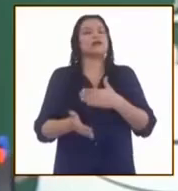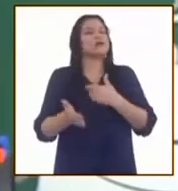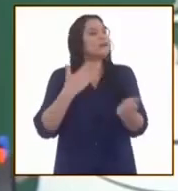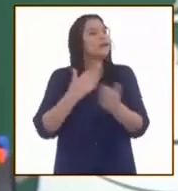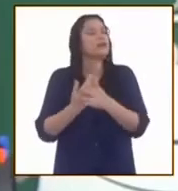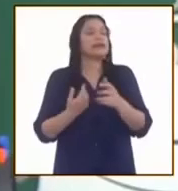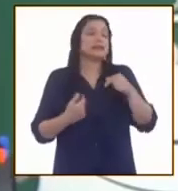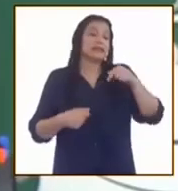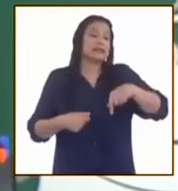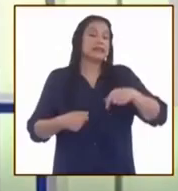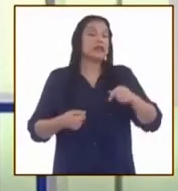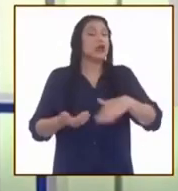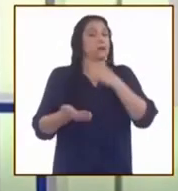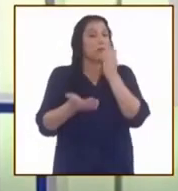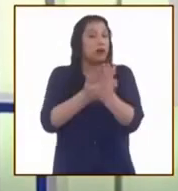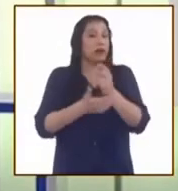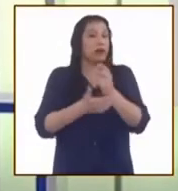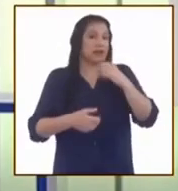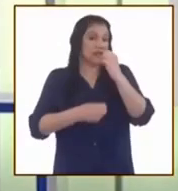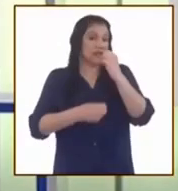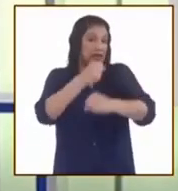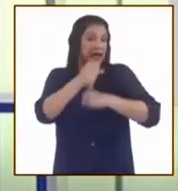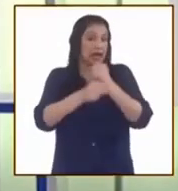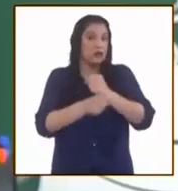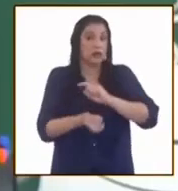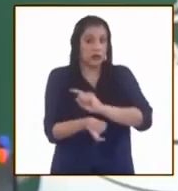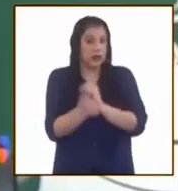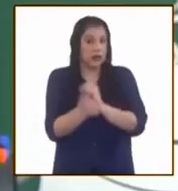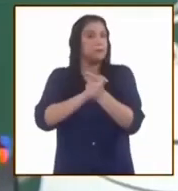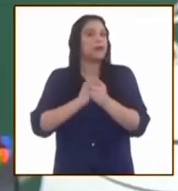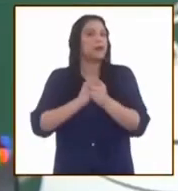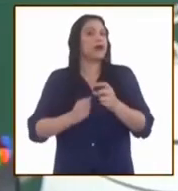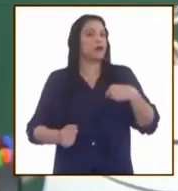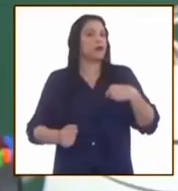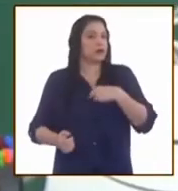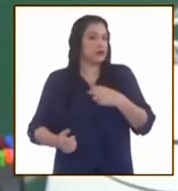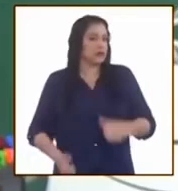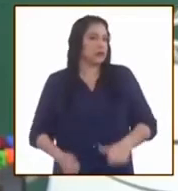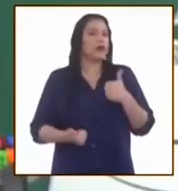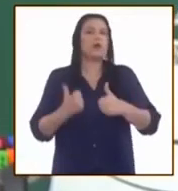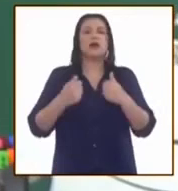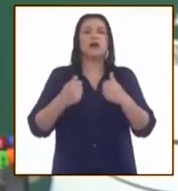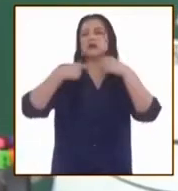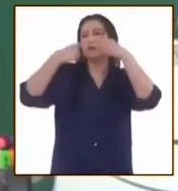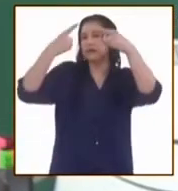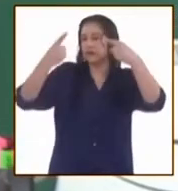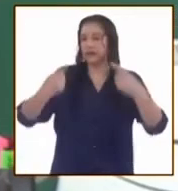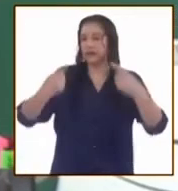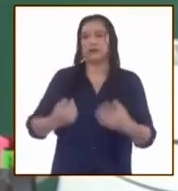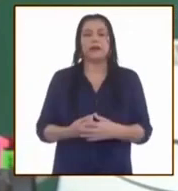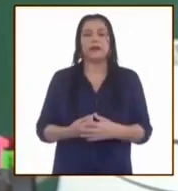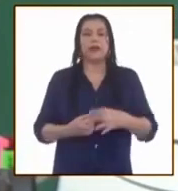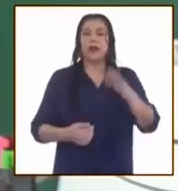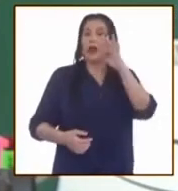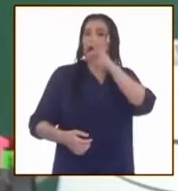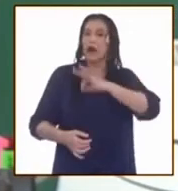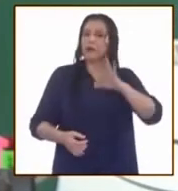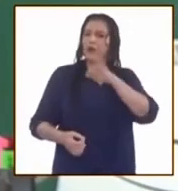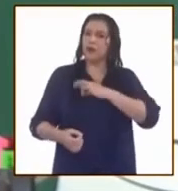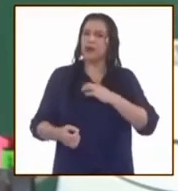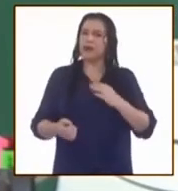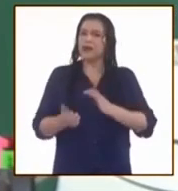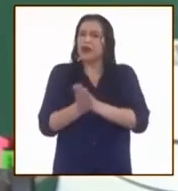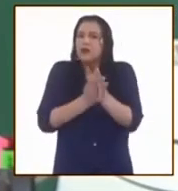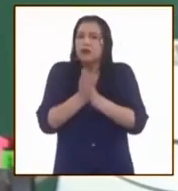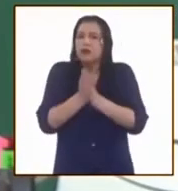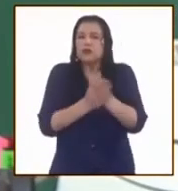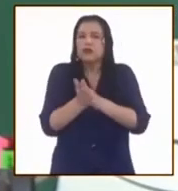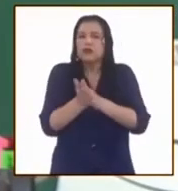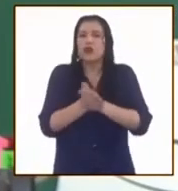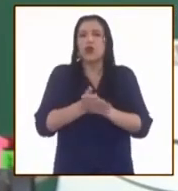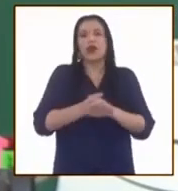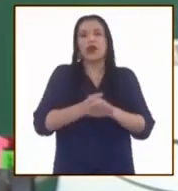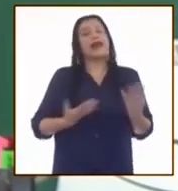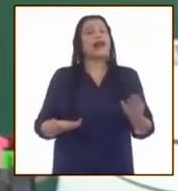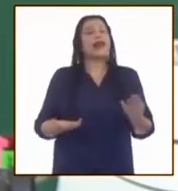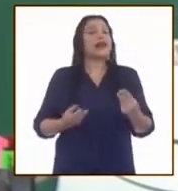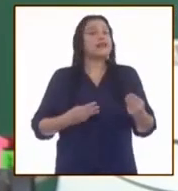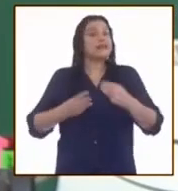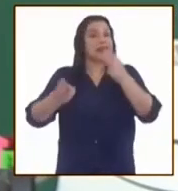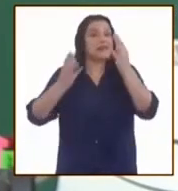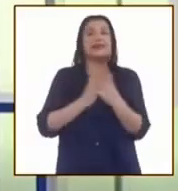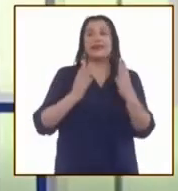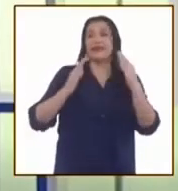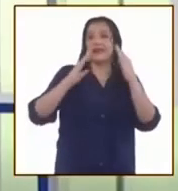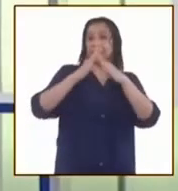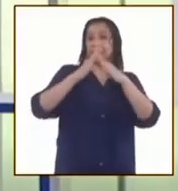que ha sucedido este año y que ha cambiado nuestro estilo de vida. El mensaje es: aprovecha con entusiasmo la estrategia de educación a